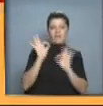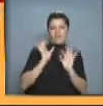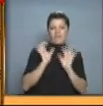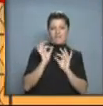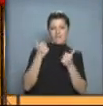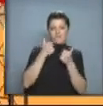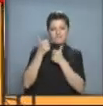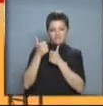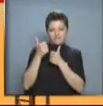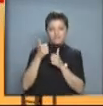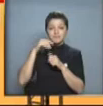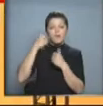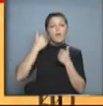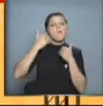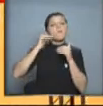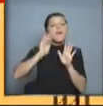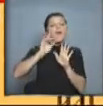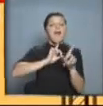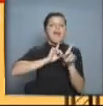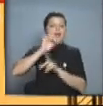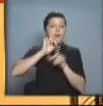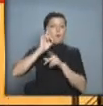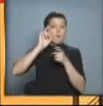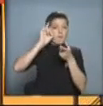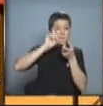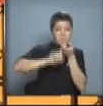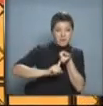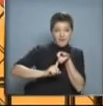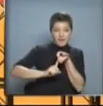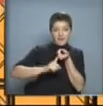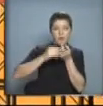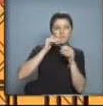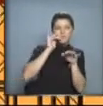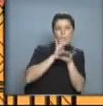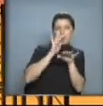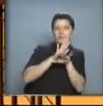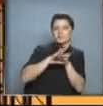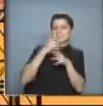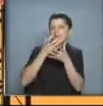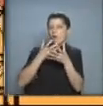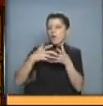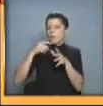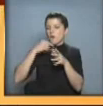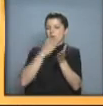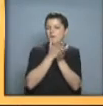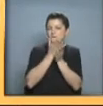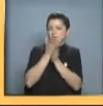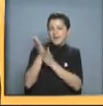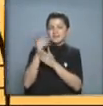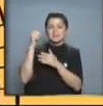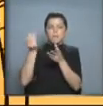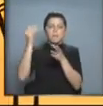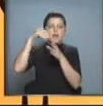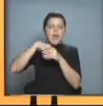cuento. Puede que en la actualidad casarse se compare con adquirir un combo para el resto de la vida en el cual la satisfacción